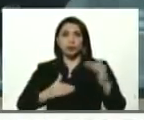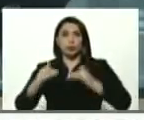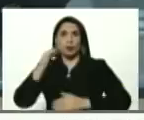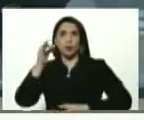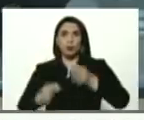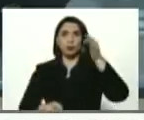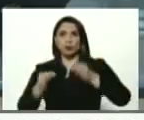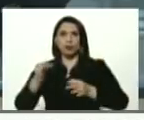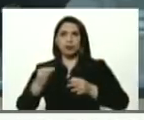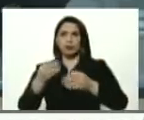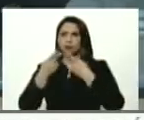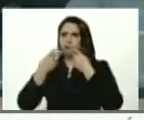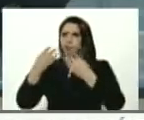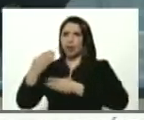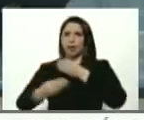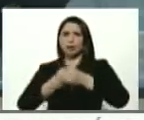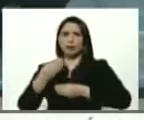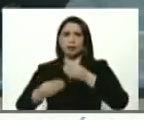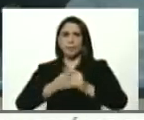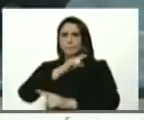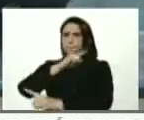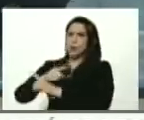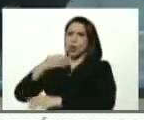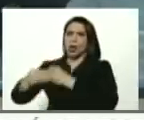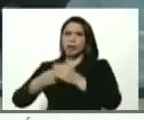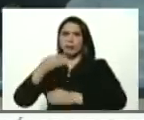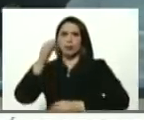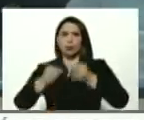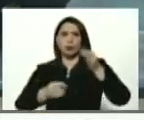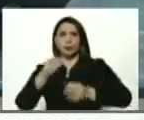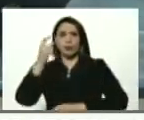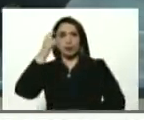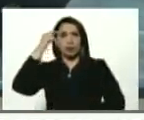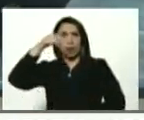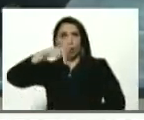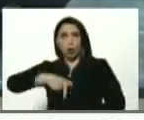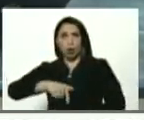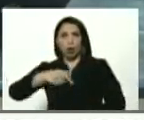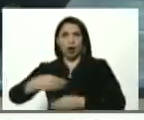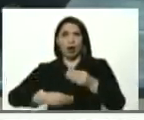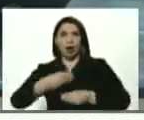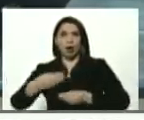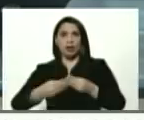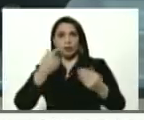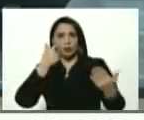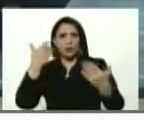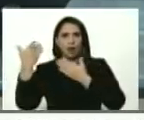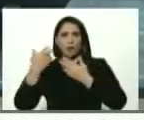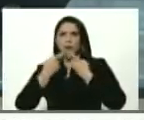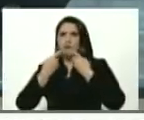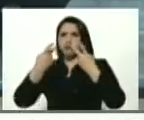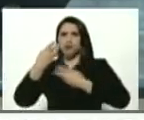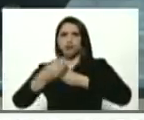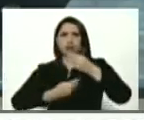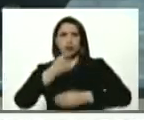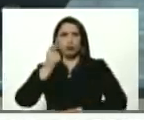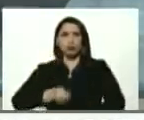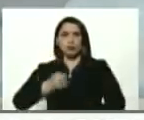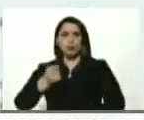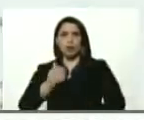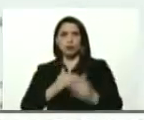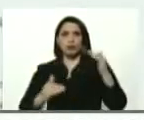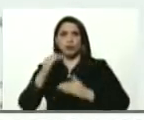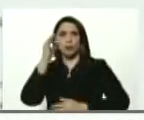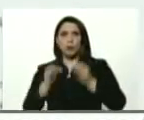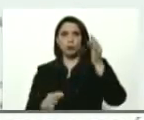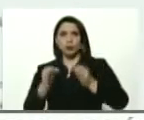emitir esta sentencia y hacer la juramentación que el día de hoy se ha realizado. Veamos la publicación que hizo el Tribunal Supremo de Justicia,